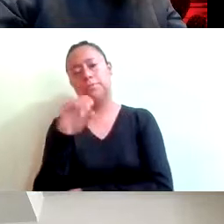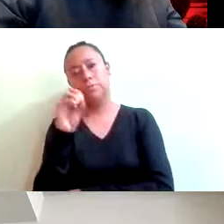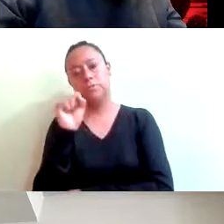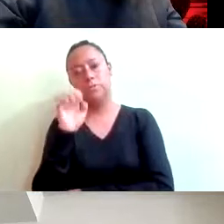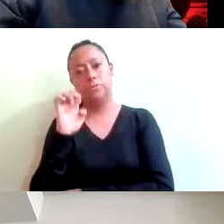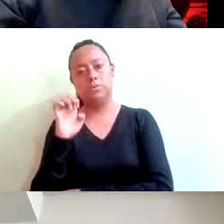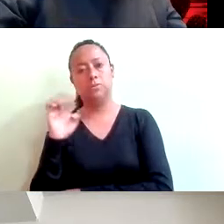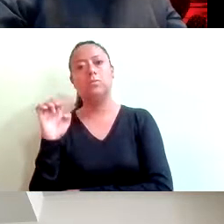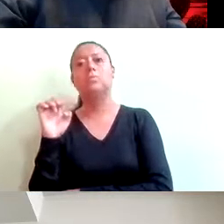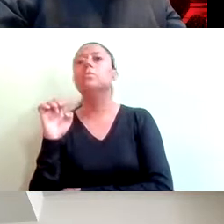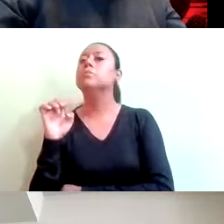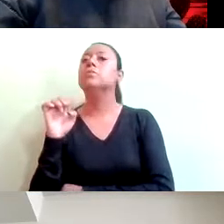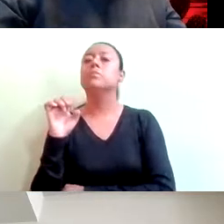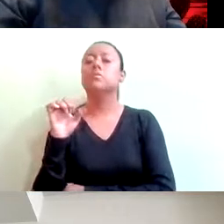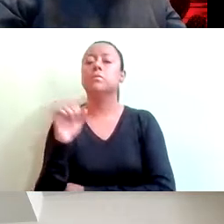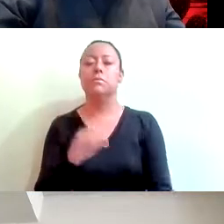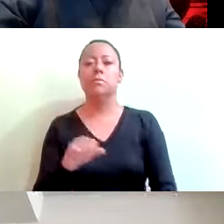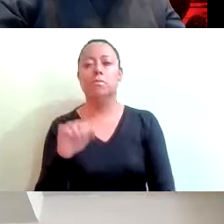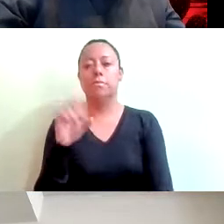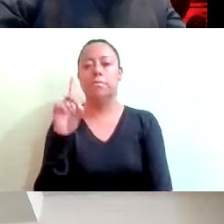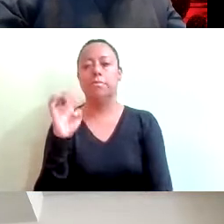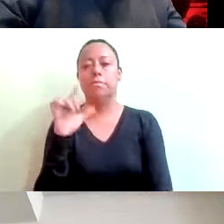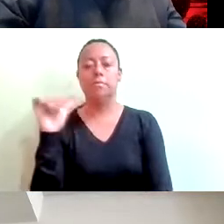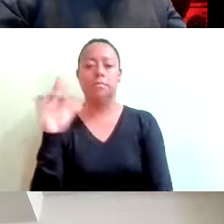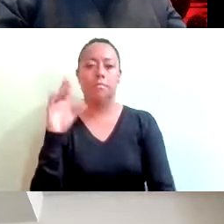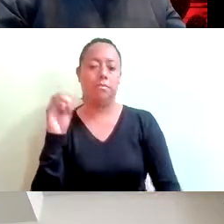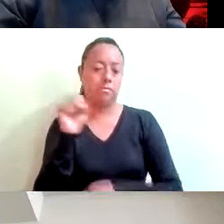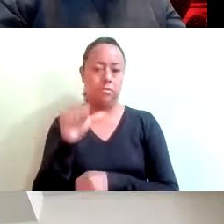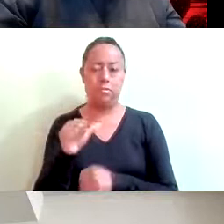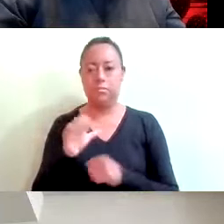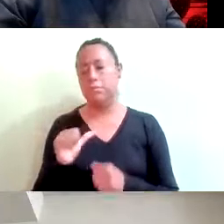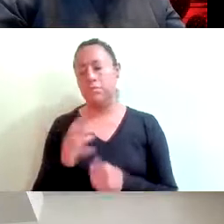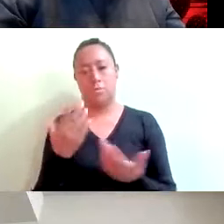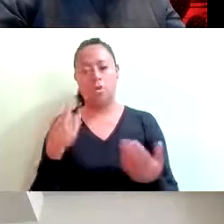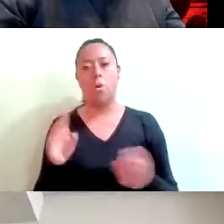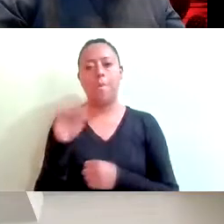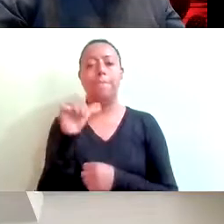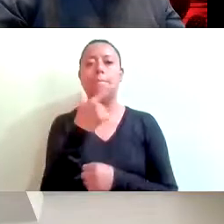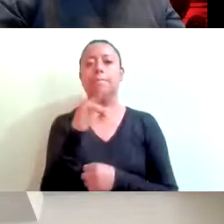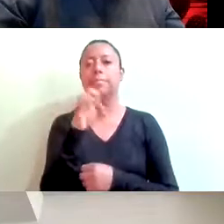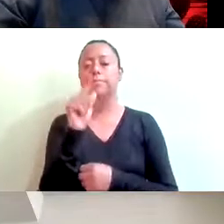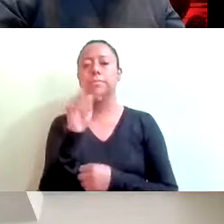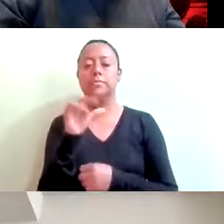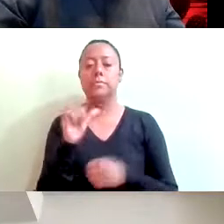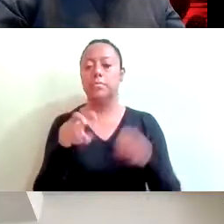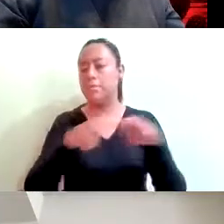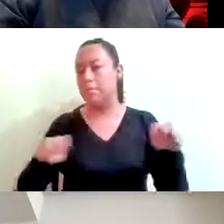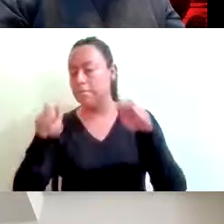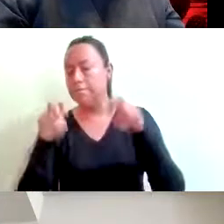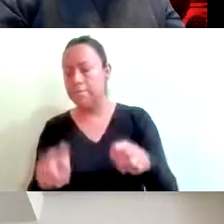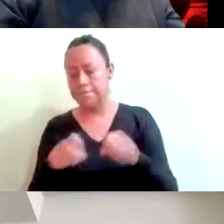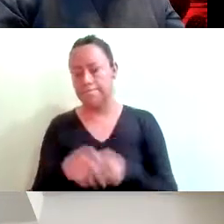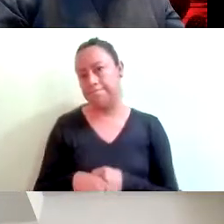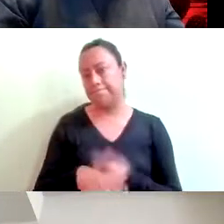Peña como magistrado de la Sala Superior del Tribunal de Justicia Administrativa de la Ciudad de México, y el dictamen